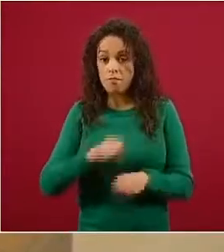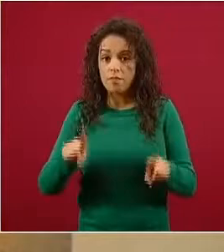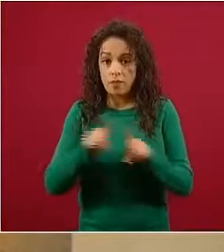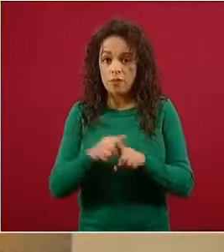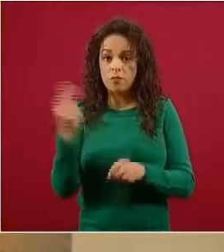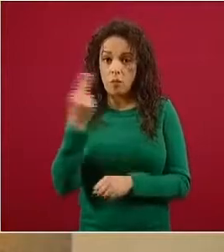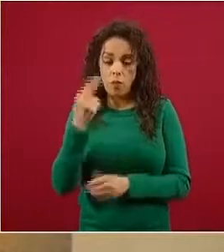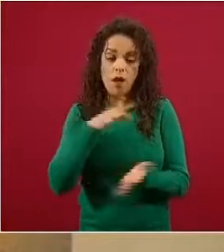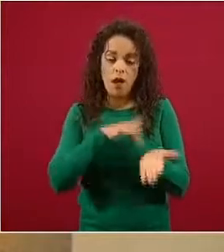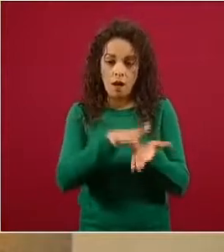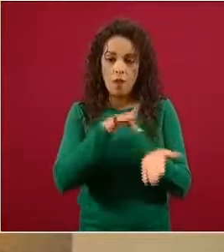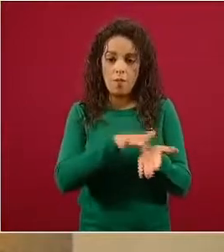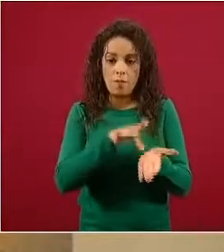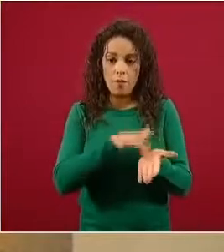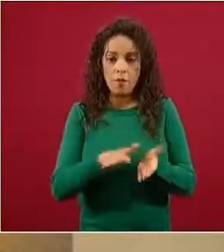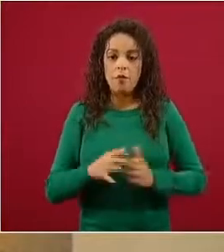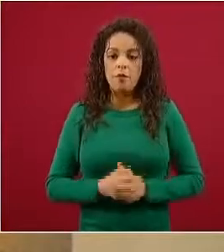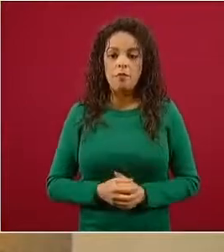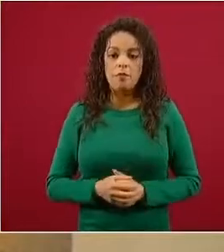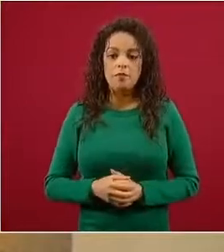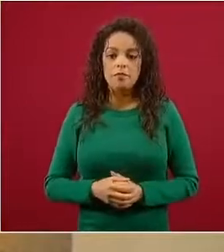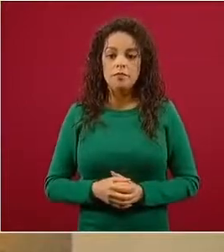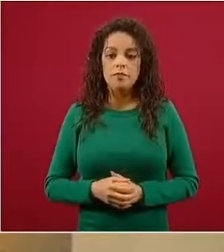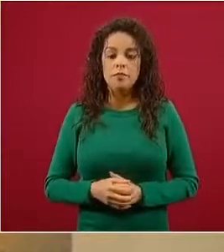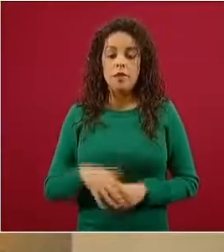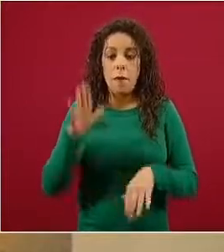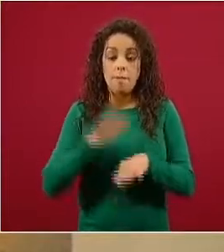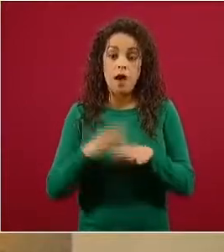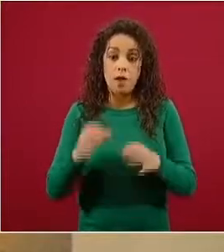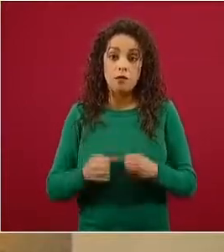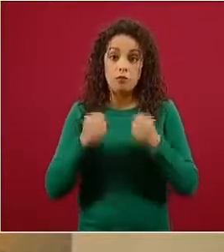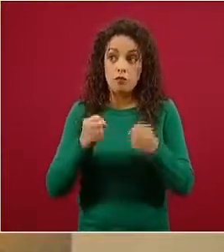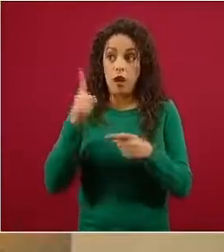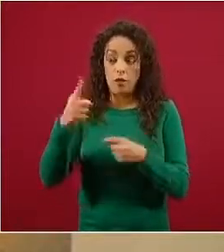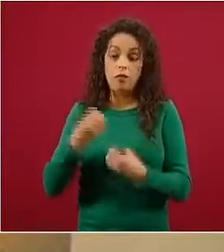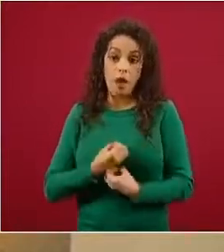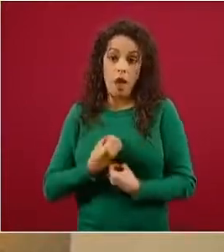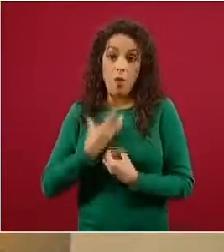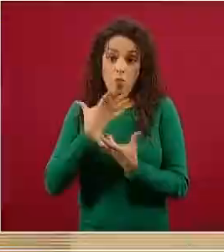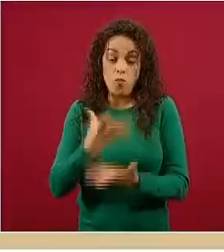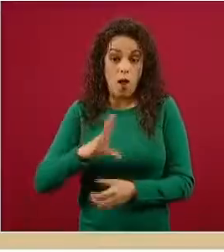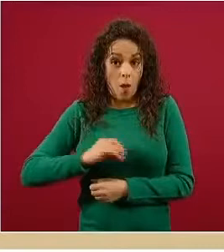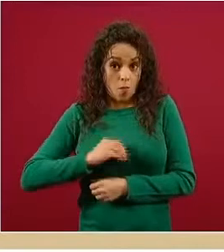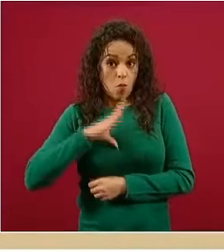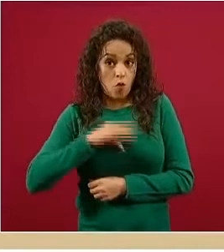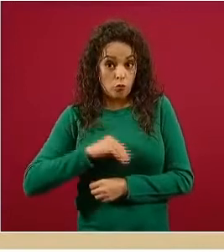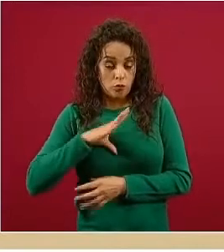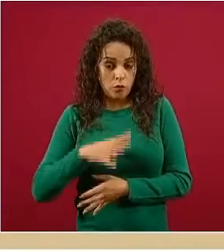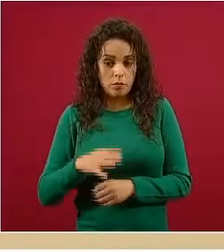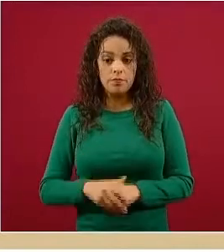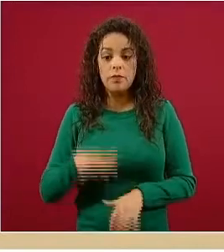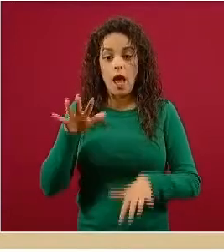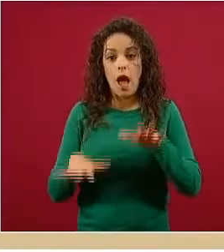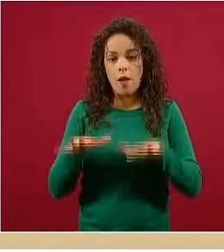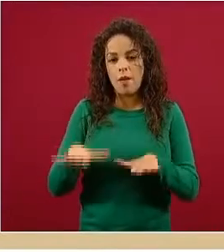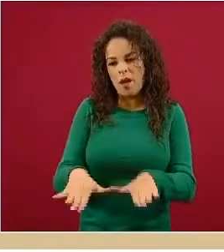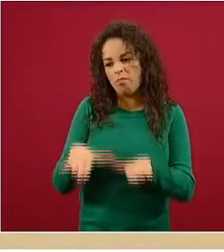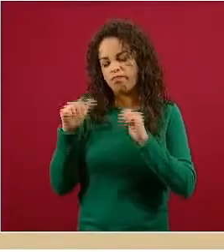no desean, igual respetar los deseos de no ser integrados en los rituales.